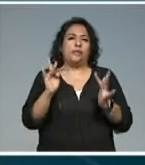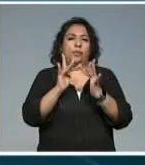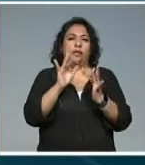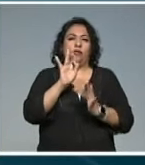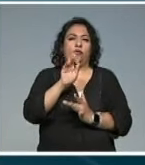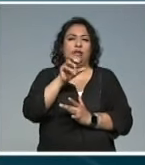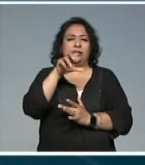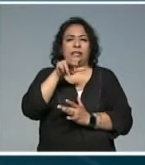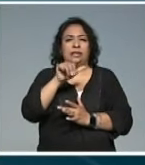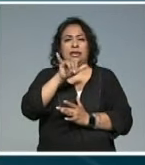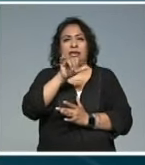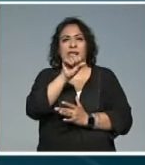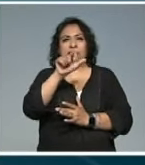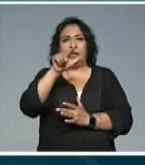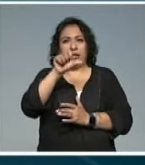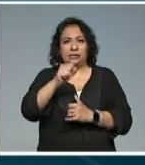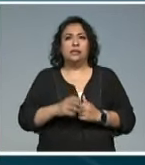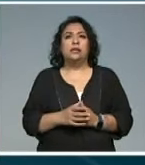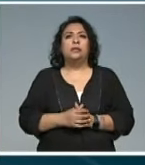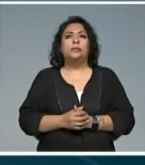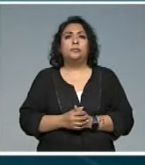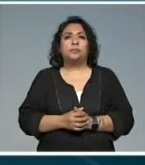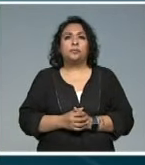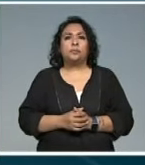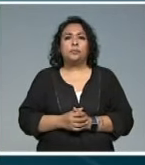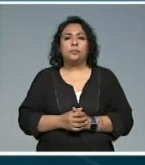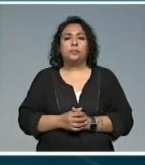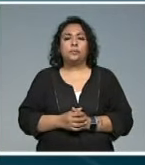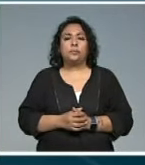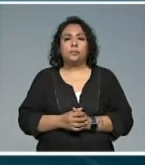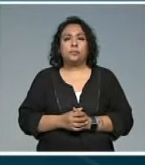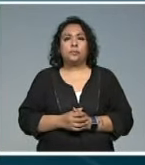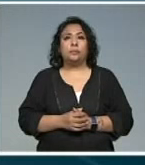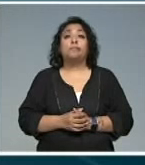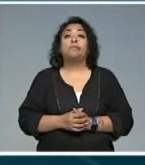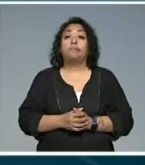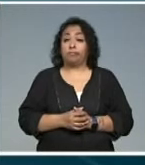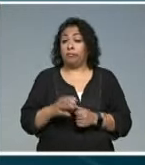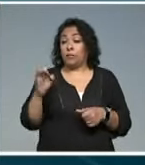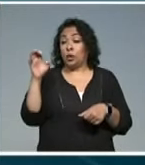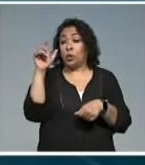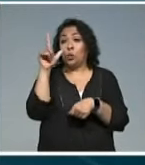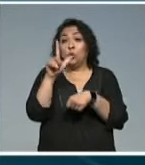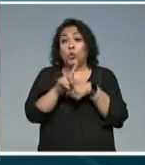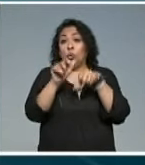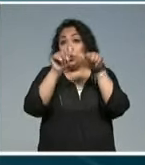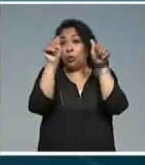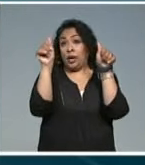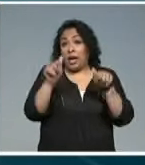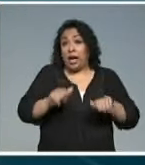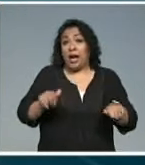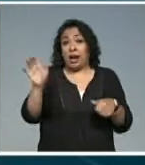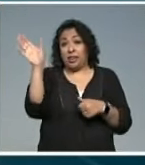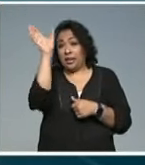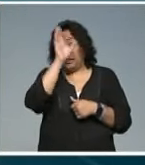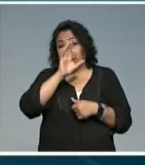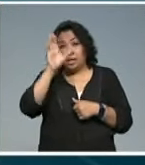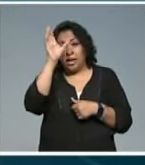Islas, corresponsal. Es un compromiso que hoy estamos haciendo y que seguramente ocupará un... La cultura, el arte, la